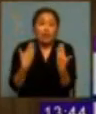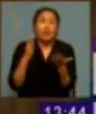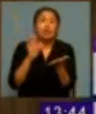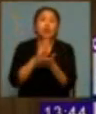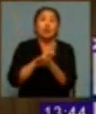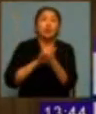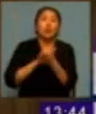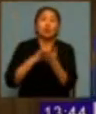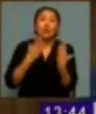cada una de las empresas